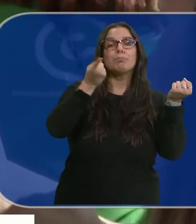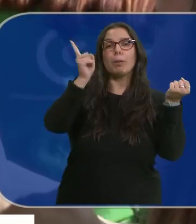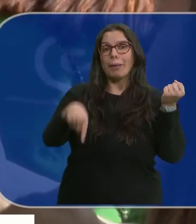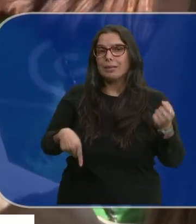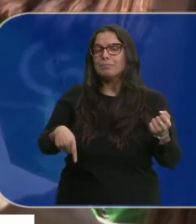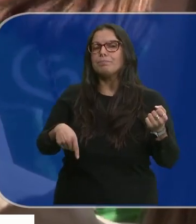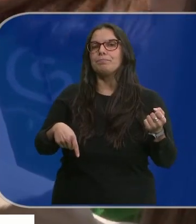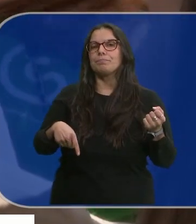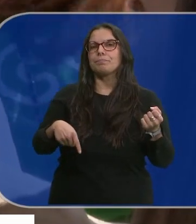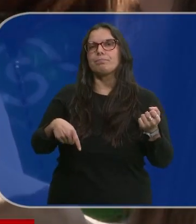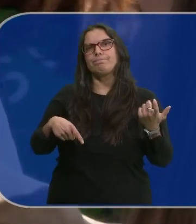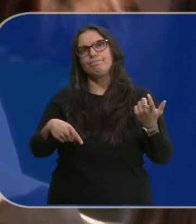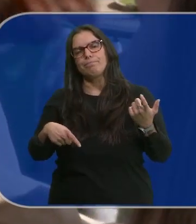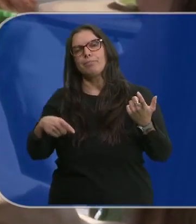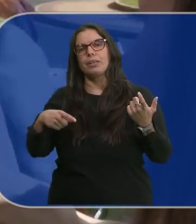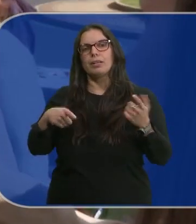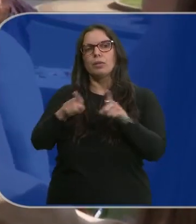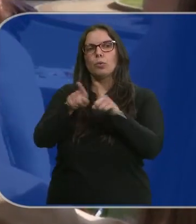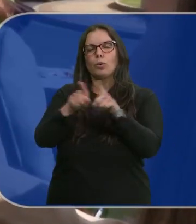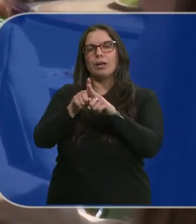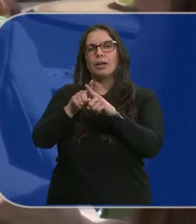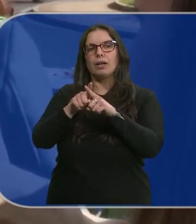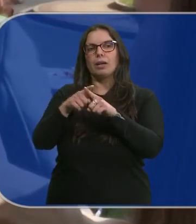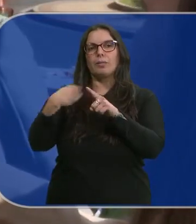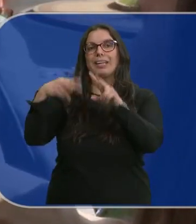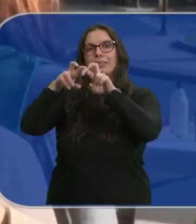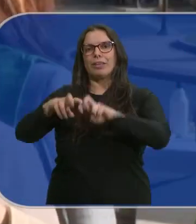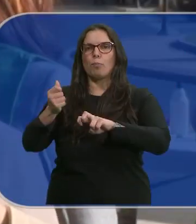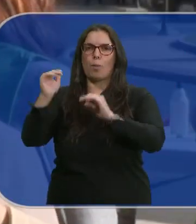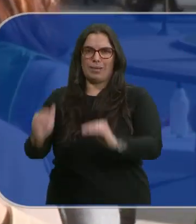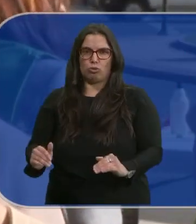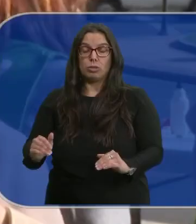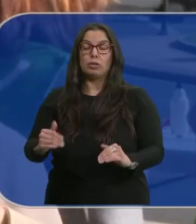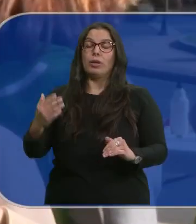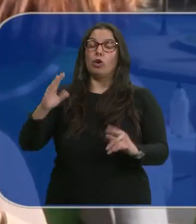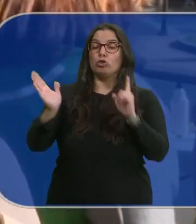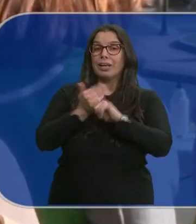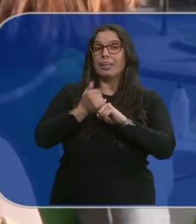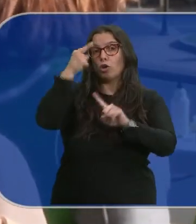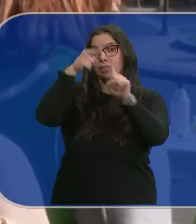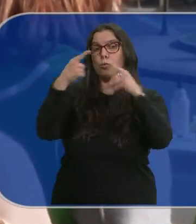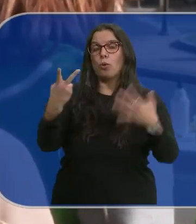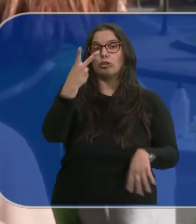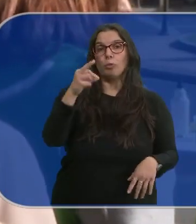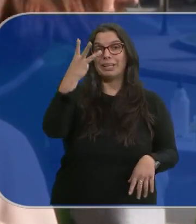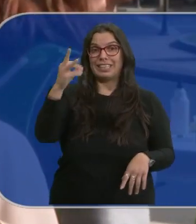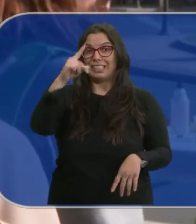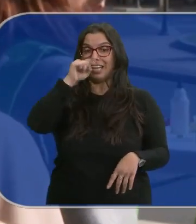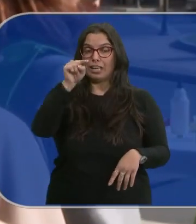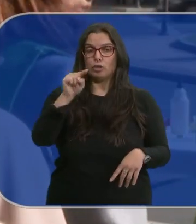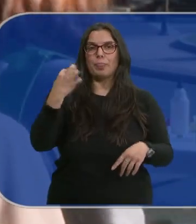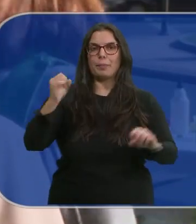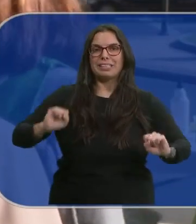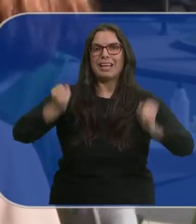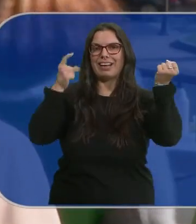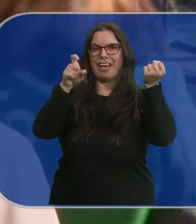otra parte hay una línea de descenso como consecuencia de la investigación. Conseguir que para el año 2030 haya una supervivencia en